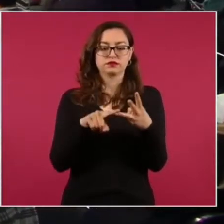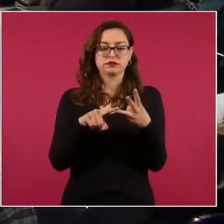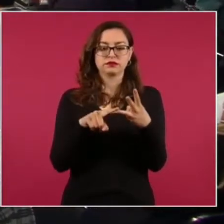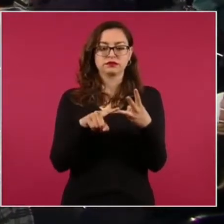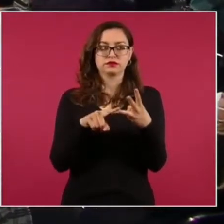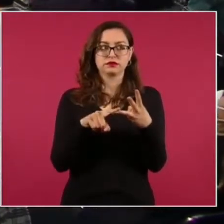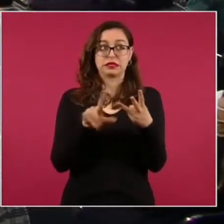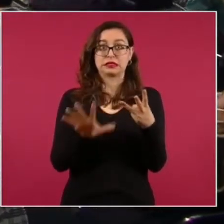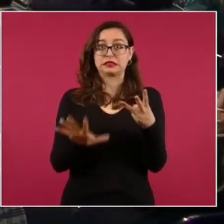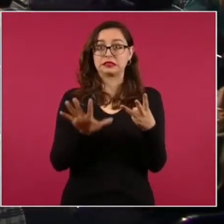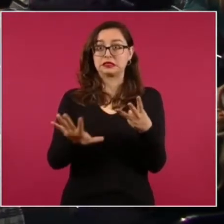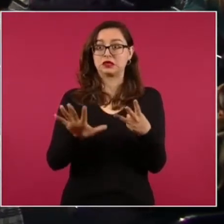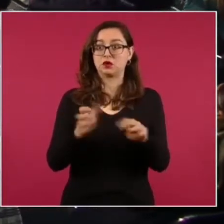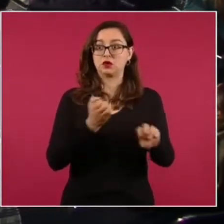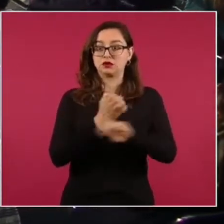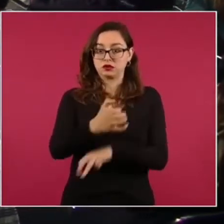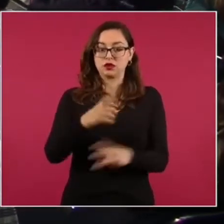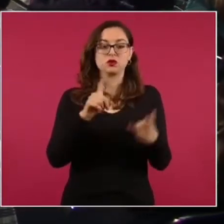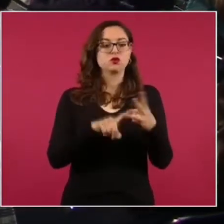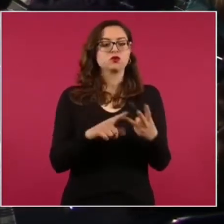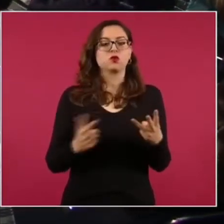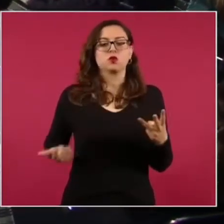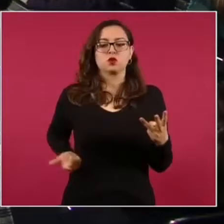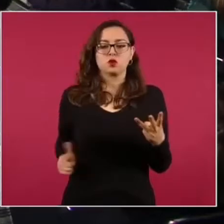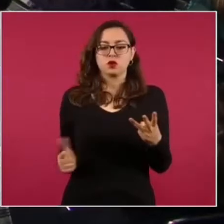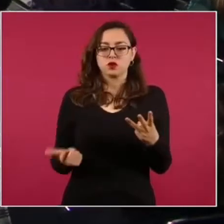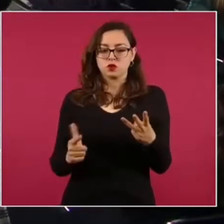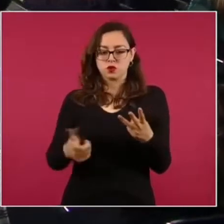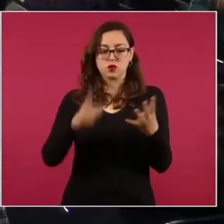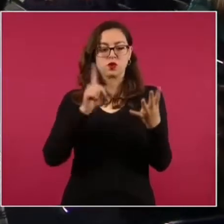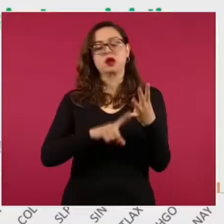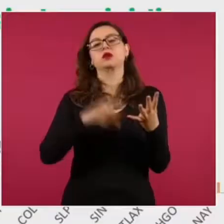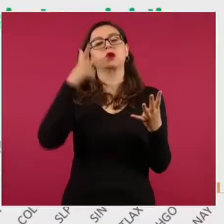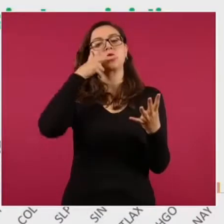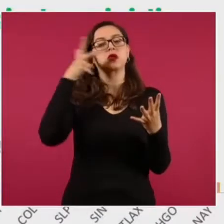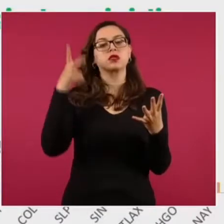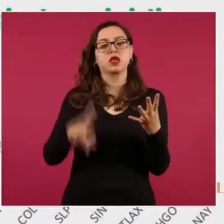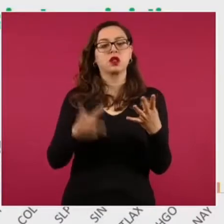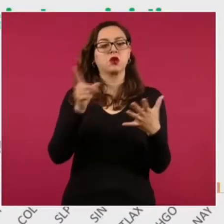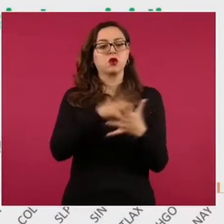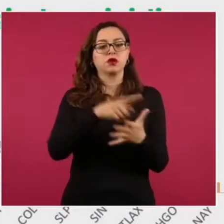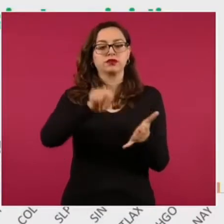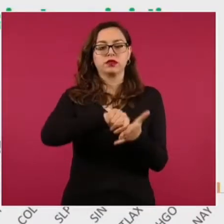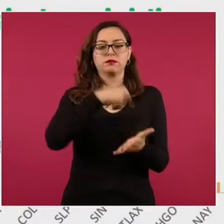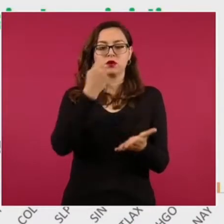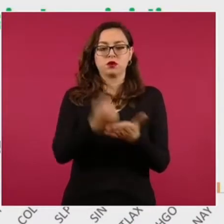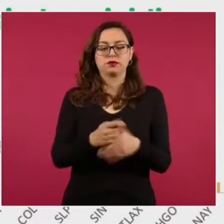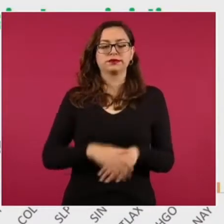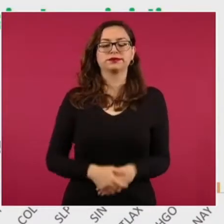en 5, porque estuve en Guanajuato, en Hidalgo y en Tamaulipas. 5